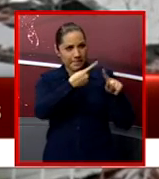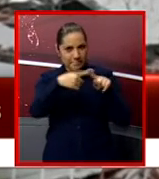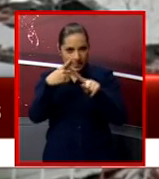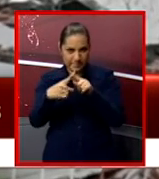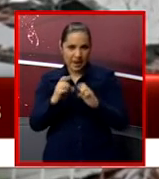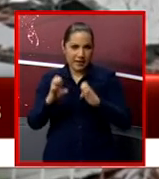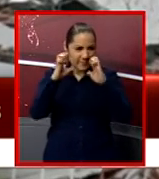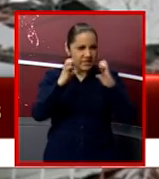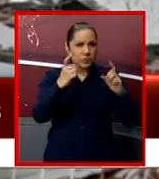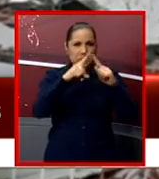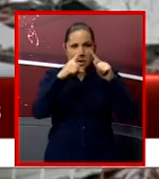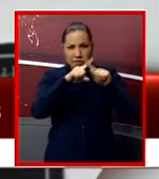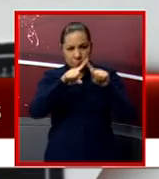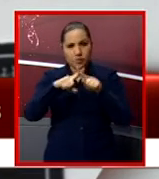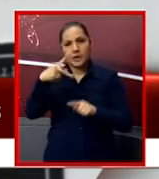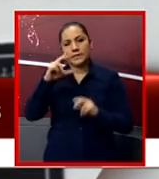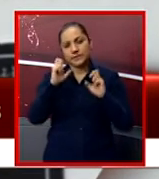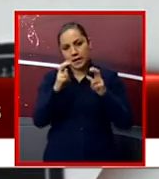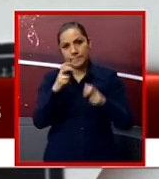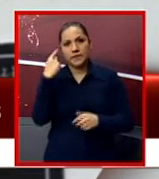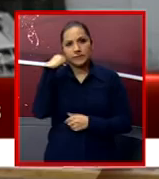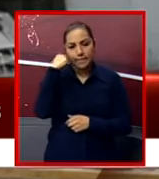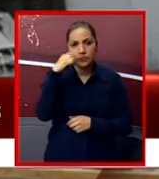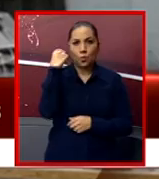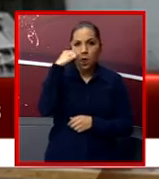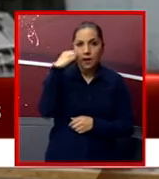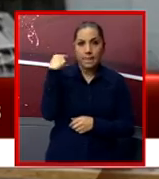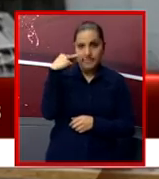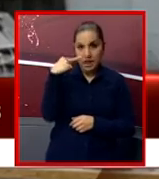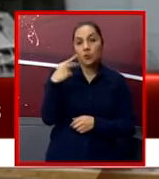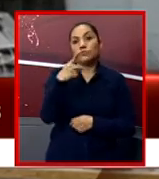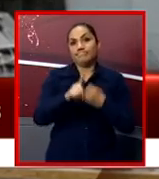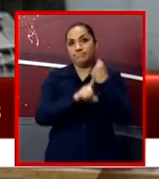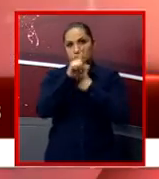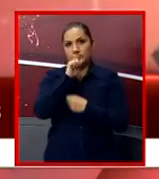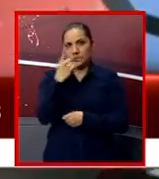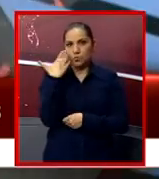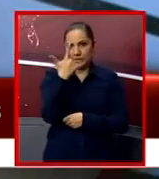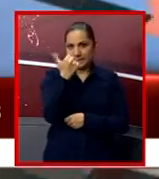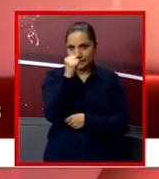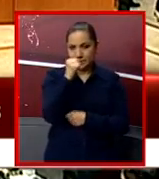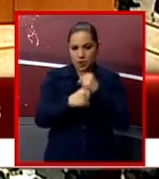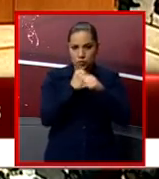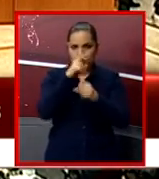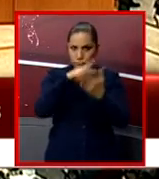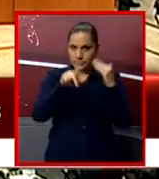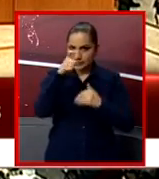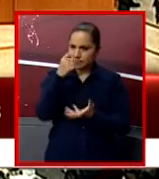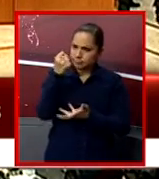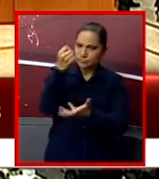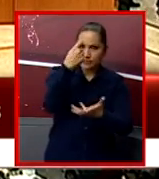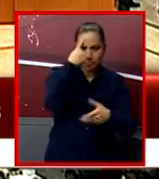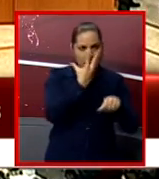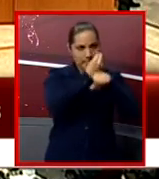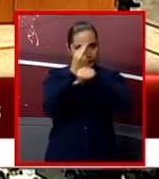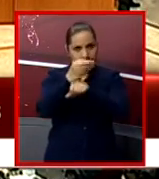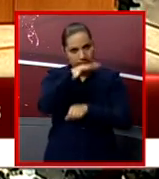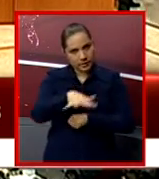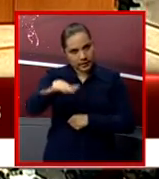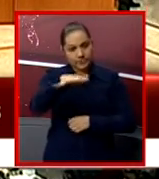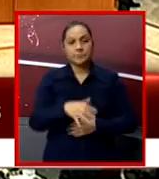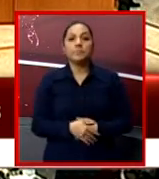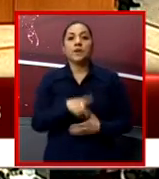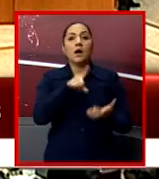Chiapas, Tabasco, Oaxaca y Veracruz afectados por el sismo del pasado 7 de septiembre. Finalmente, el Senado de la